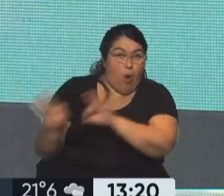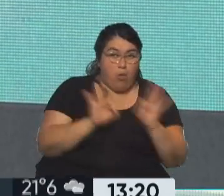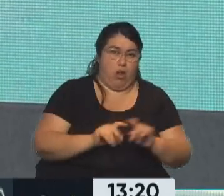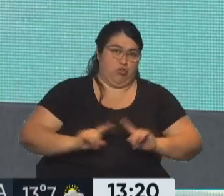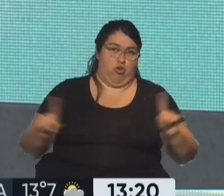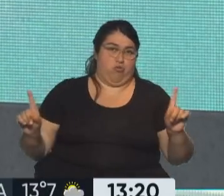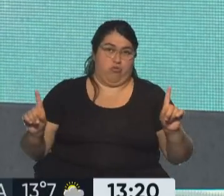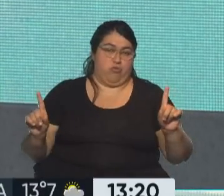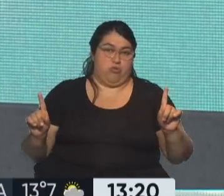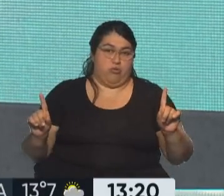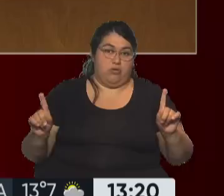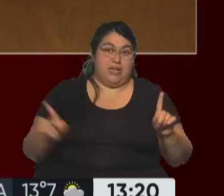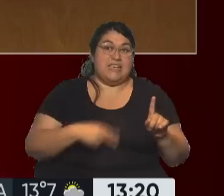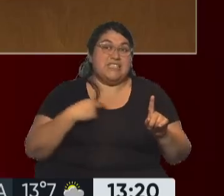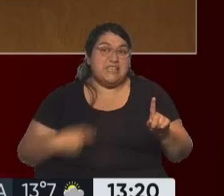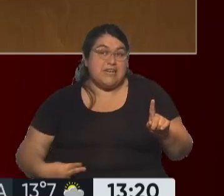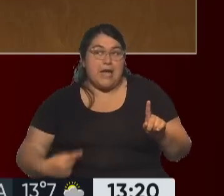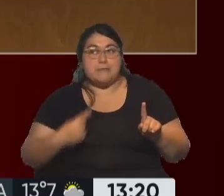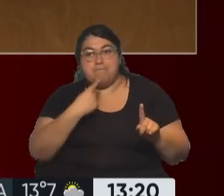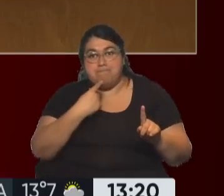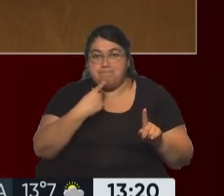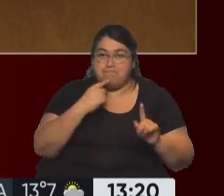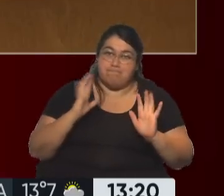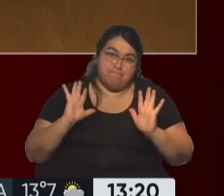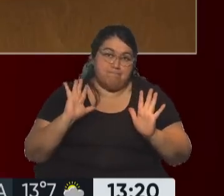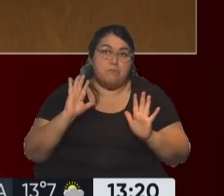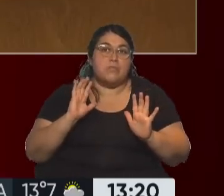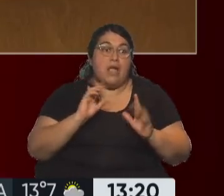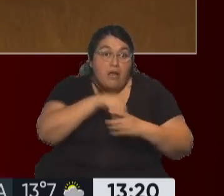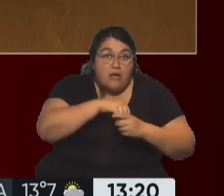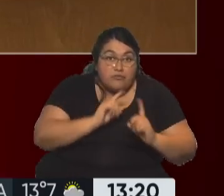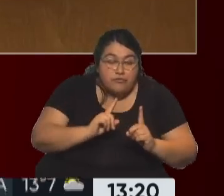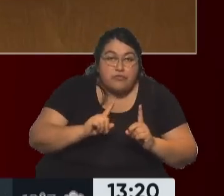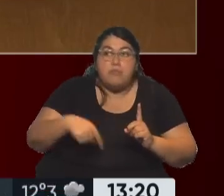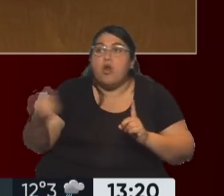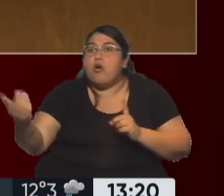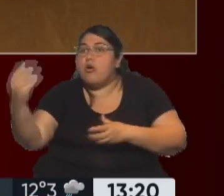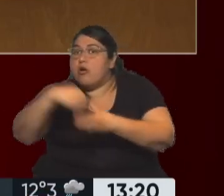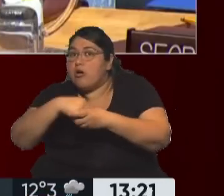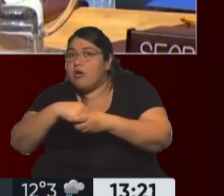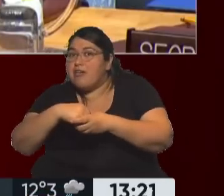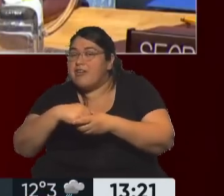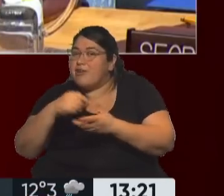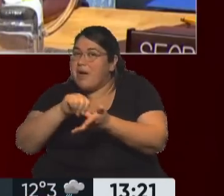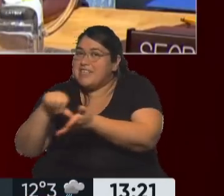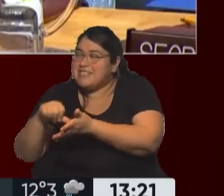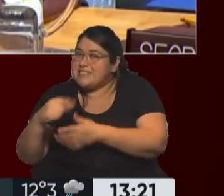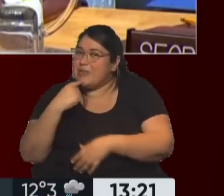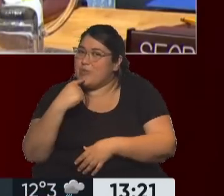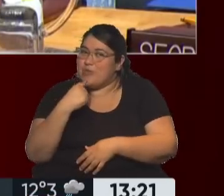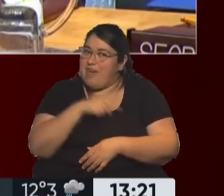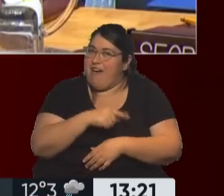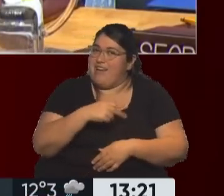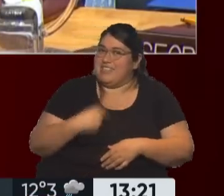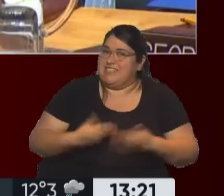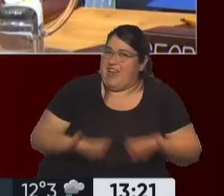que ver que, hay cierta dificultad. A eso se le suman otras cuestiones. Para reformar justamente el Consejo de Seguridad